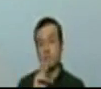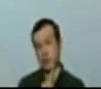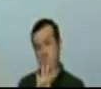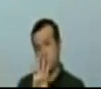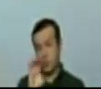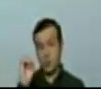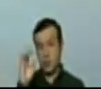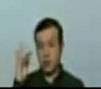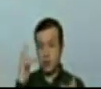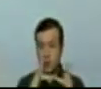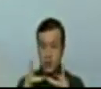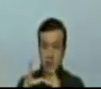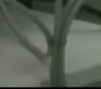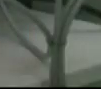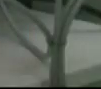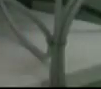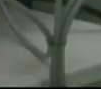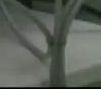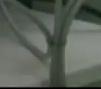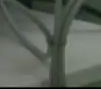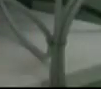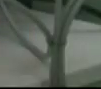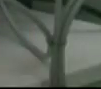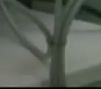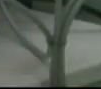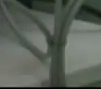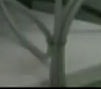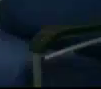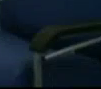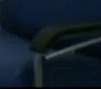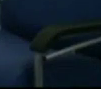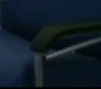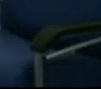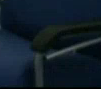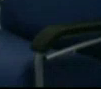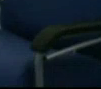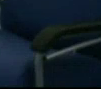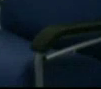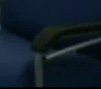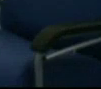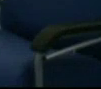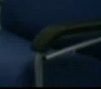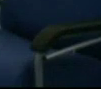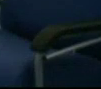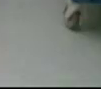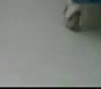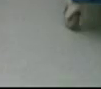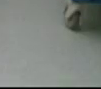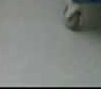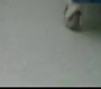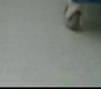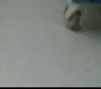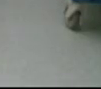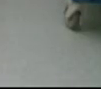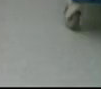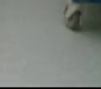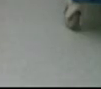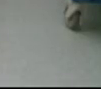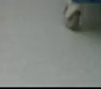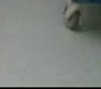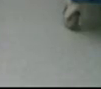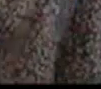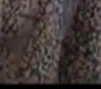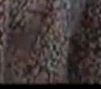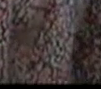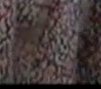camas para hospitalización adicionales. Es decir, ampliando el servicio frente a la alta demanda de pacientes. Además, aseguró que se ha iniciado un